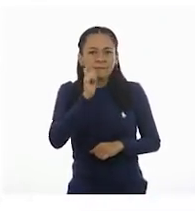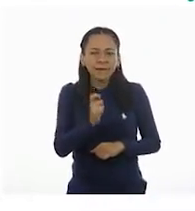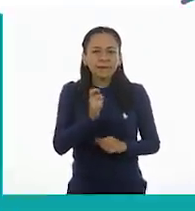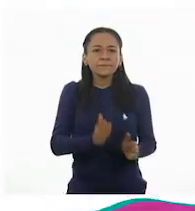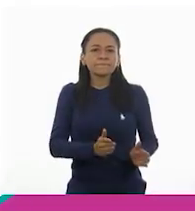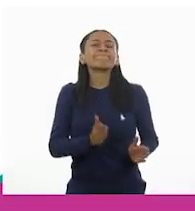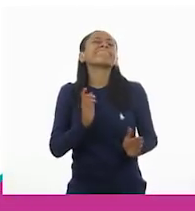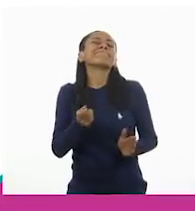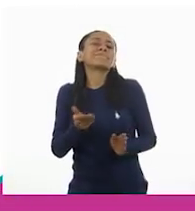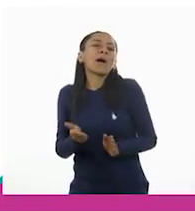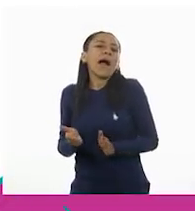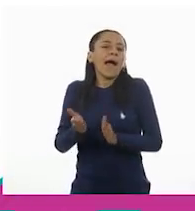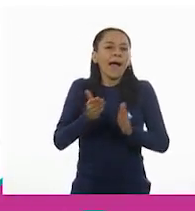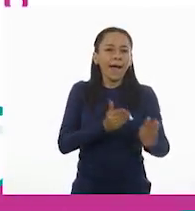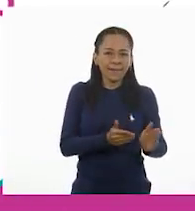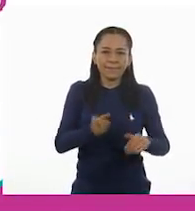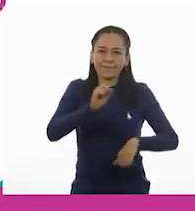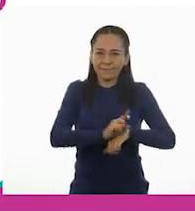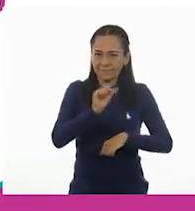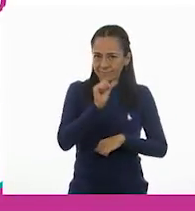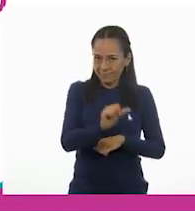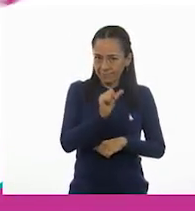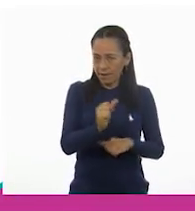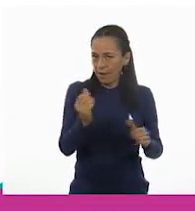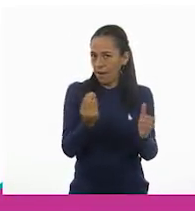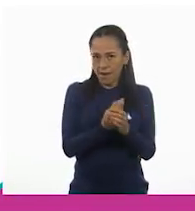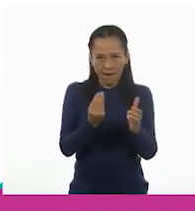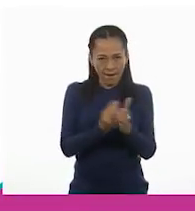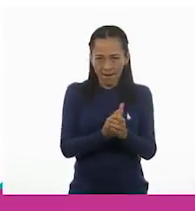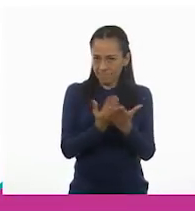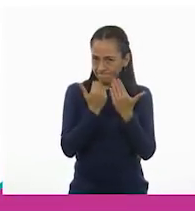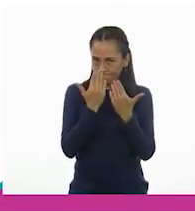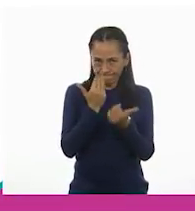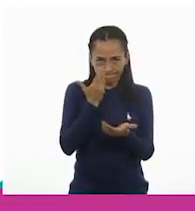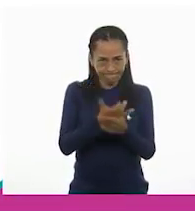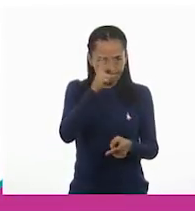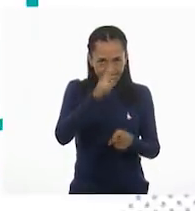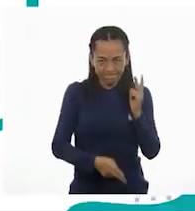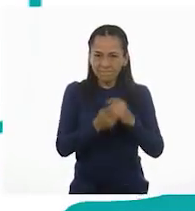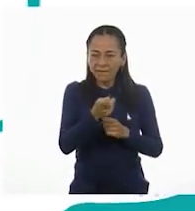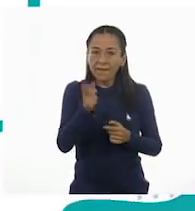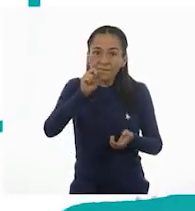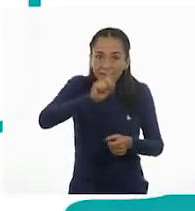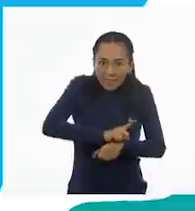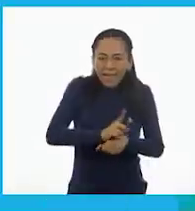clases y tendremos una programación de entretenimiento. ¡No te la pierdas!